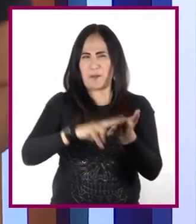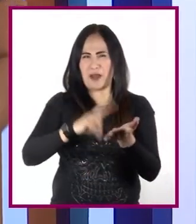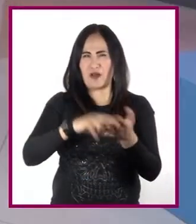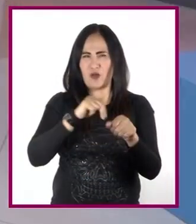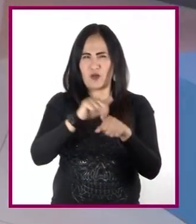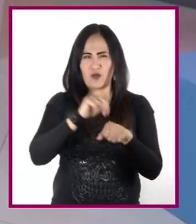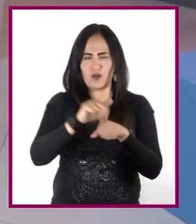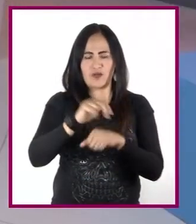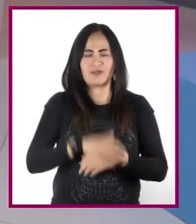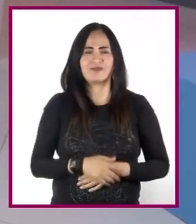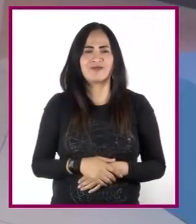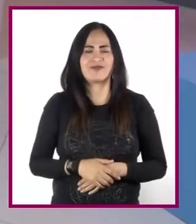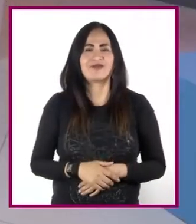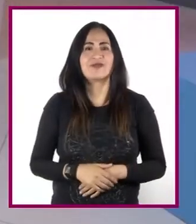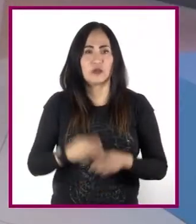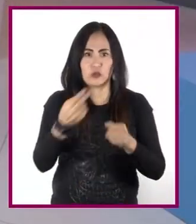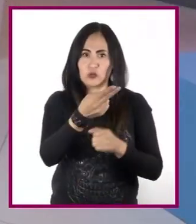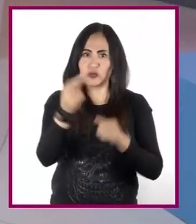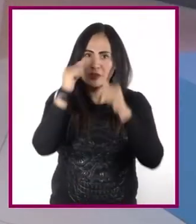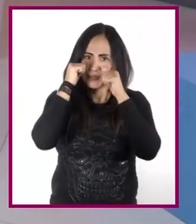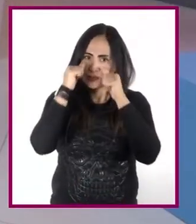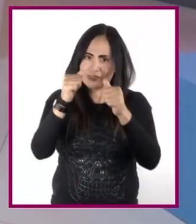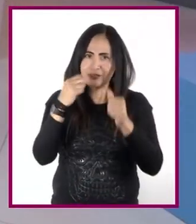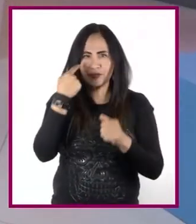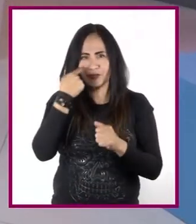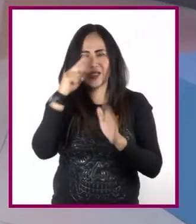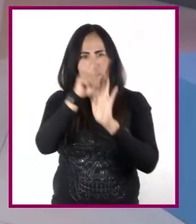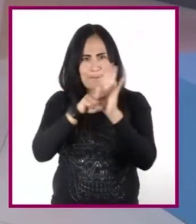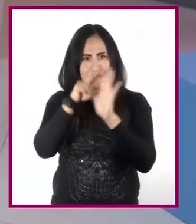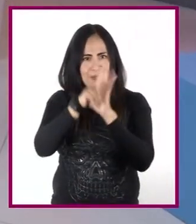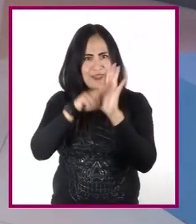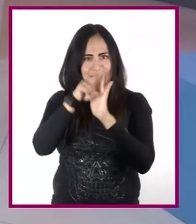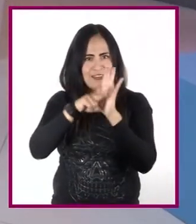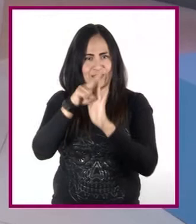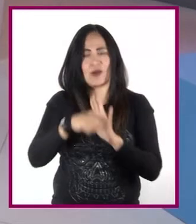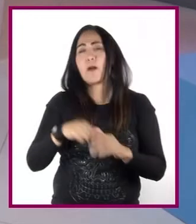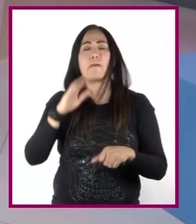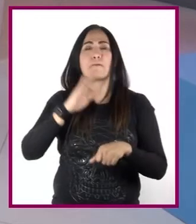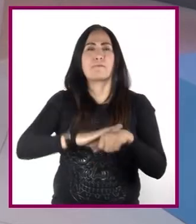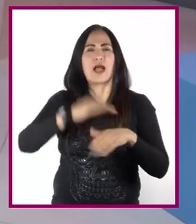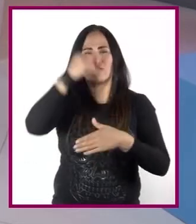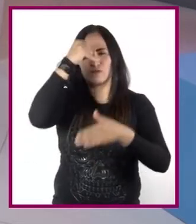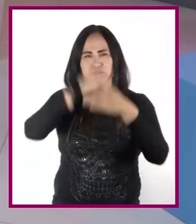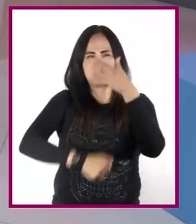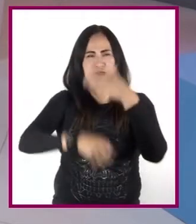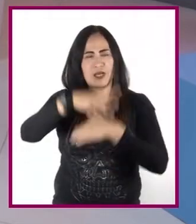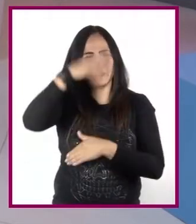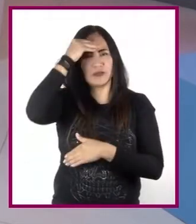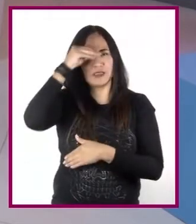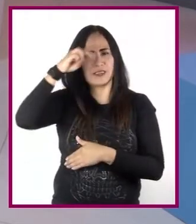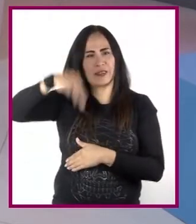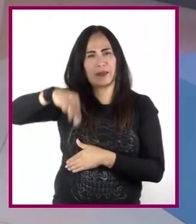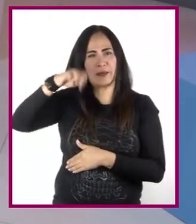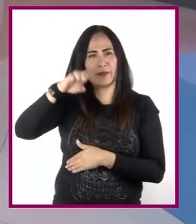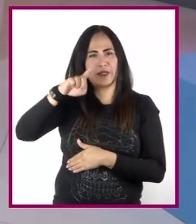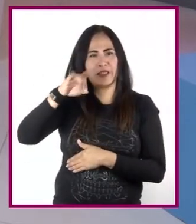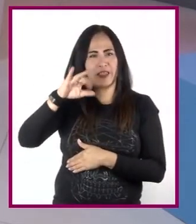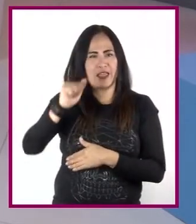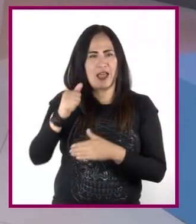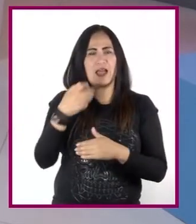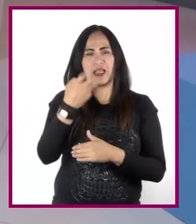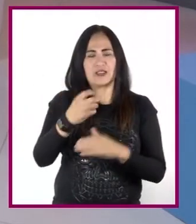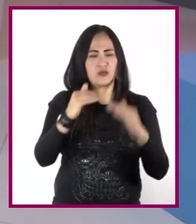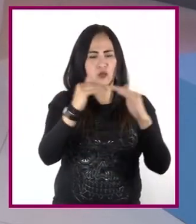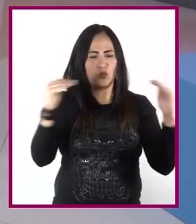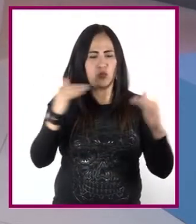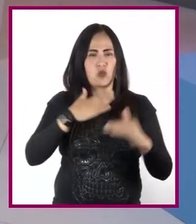aritmética. Ahora pongan atención al siguiente audiovisual para ahondar más sobre la representación de la media como reparto equitativo.